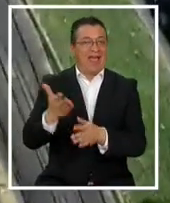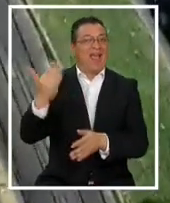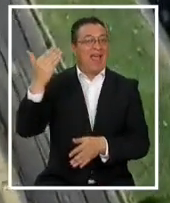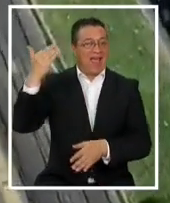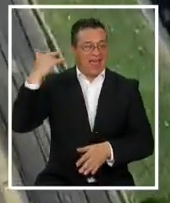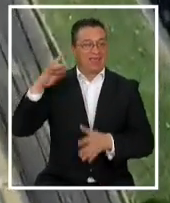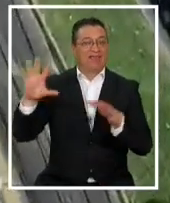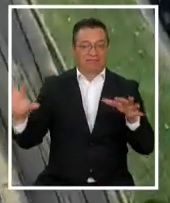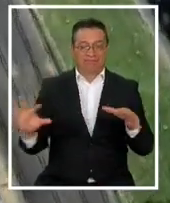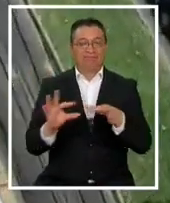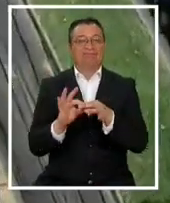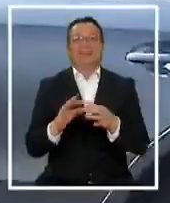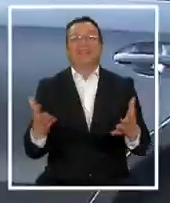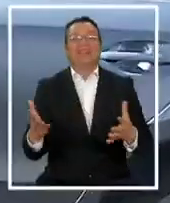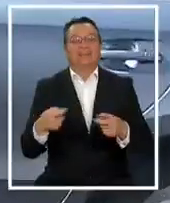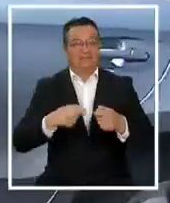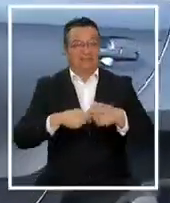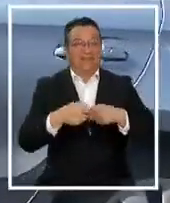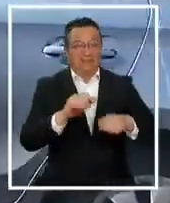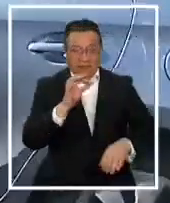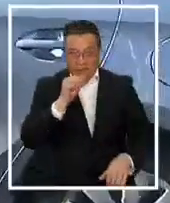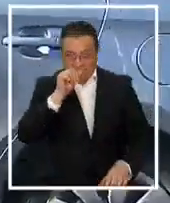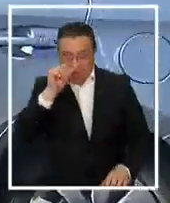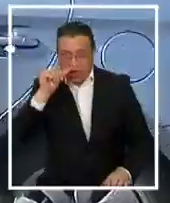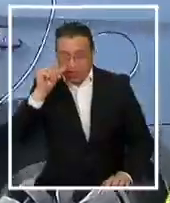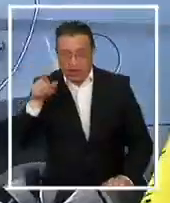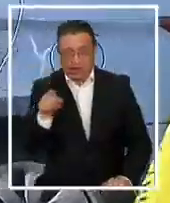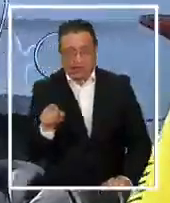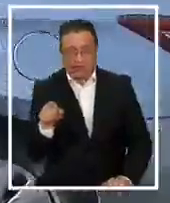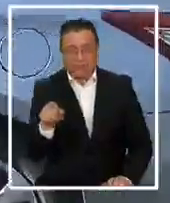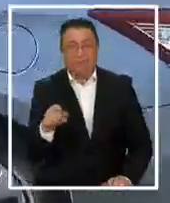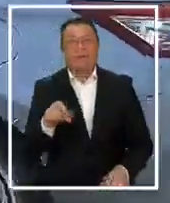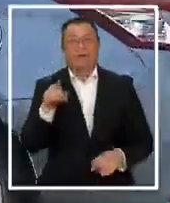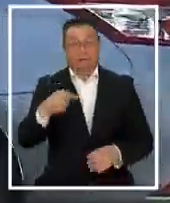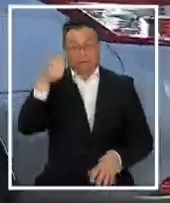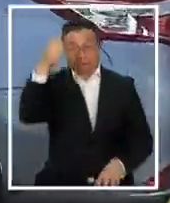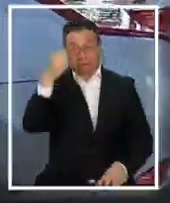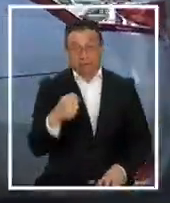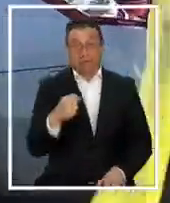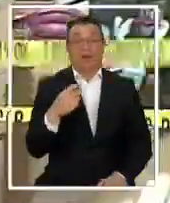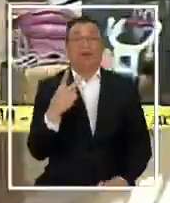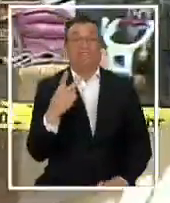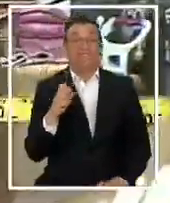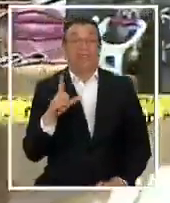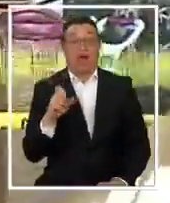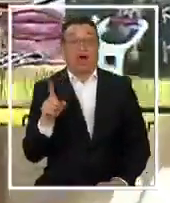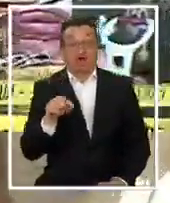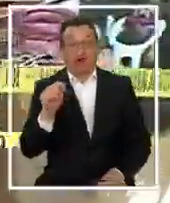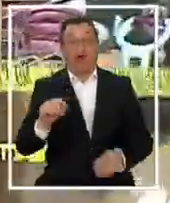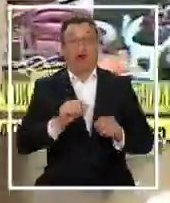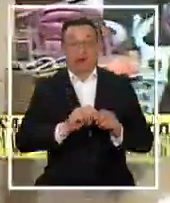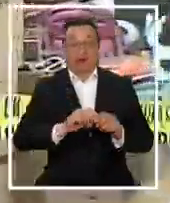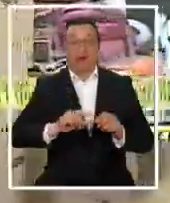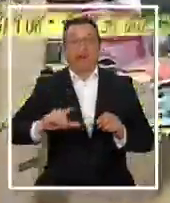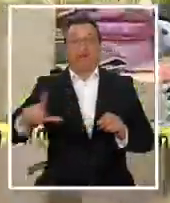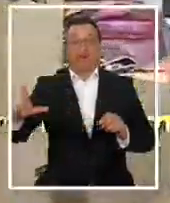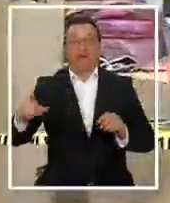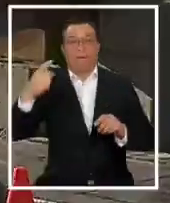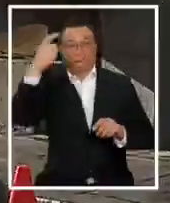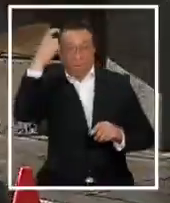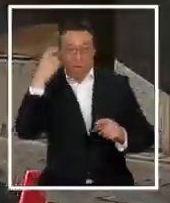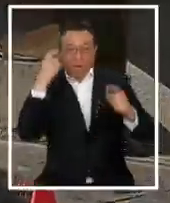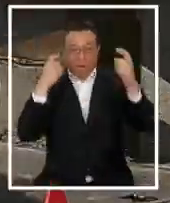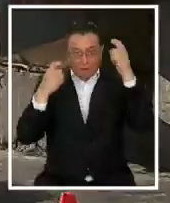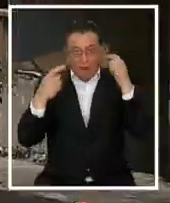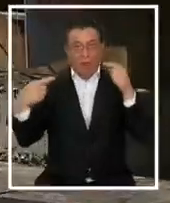anteriores vinculadas al narcotráfico. El crimen de Carlos Alberto Veloso fue el detonante de una serie de hechos